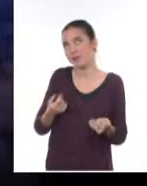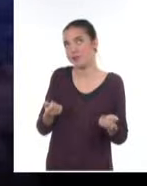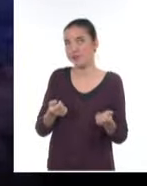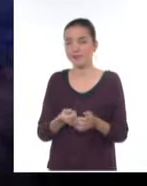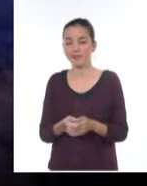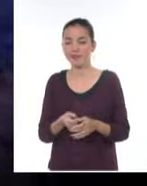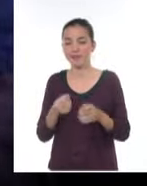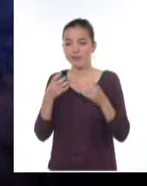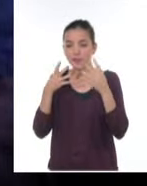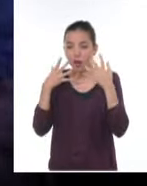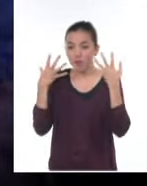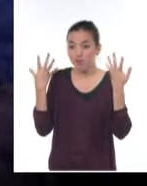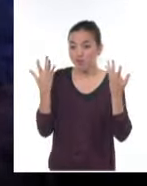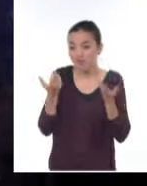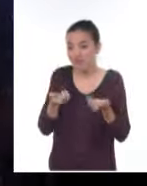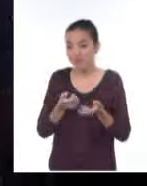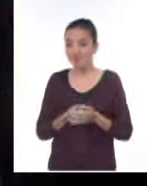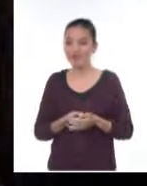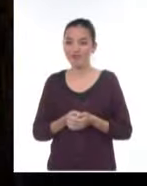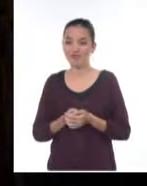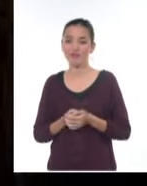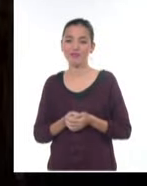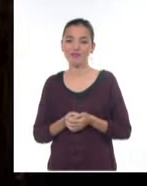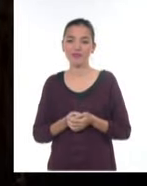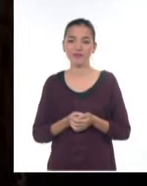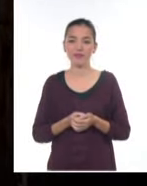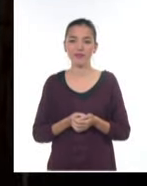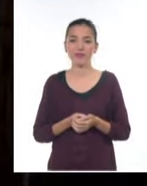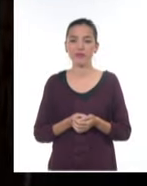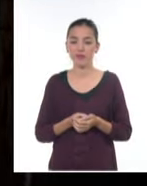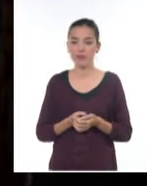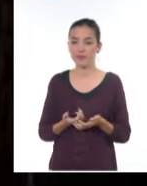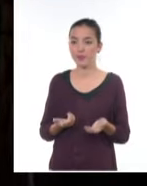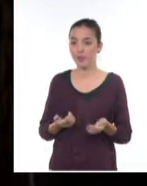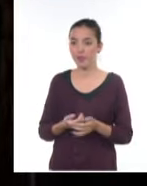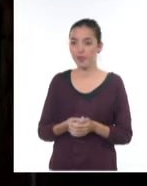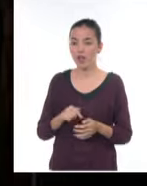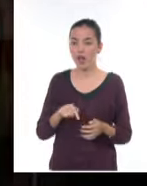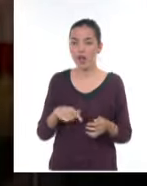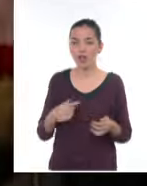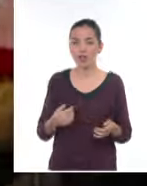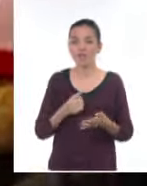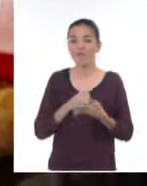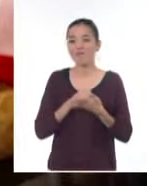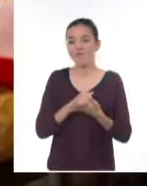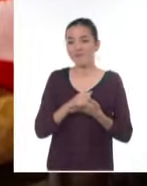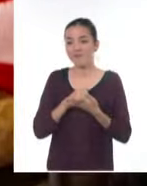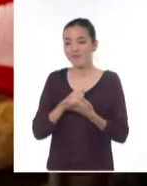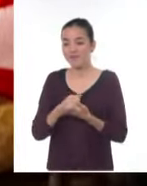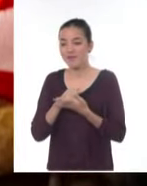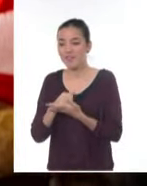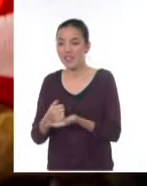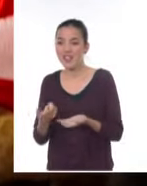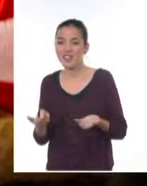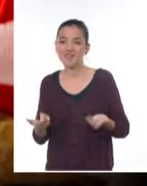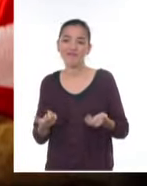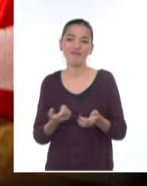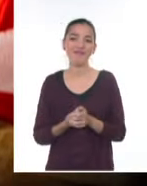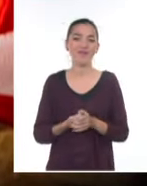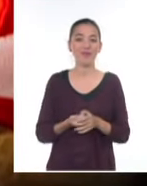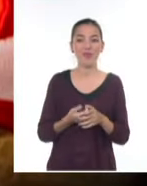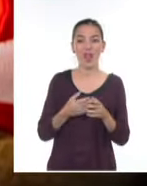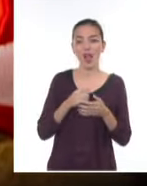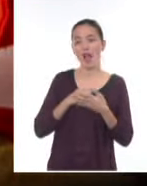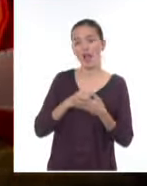proyecto hermoso contribuye a devolver el bienestar a seres especiales que agradecen con lealtad tanto amor.